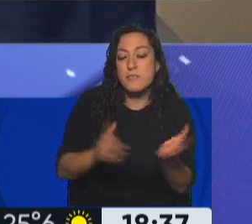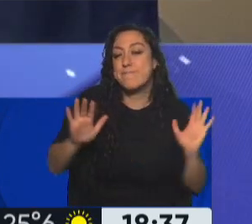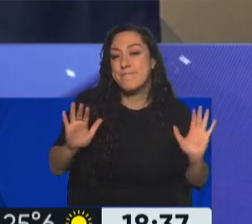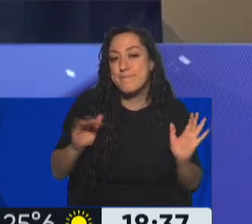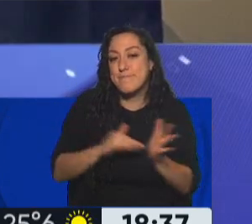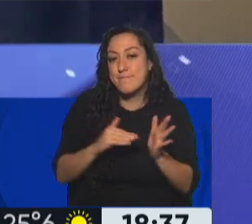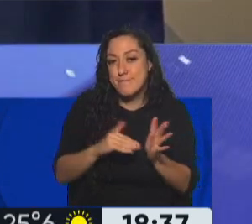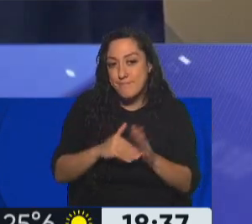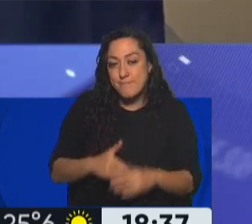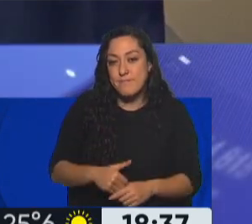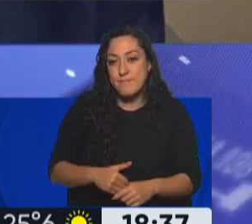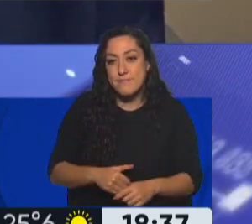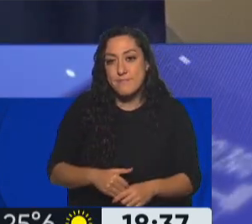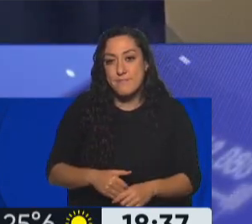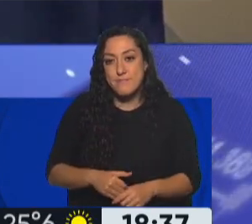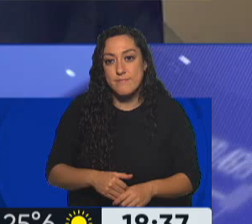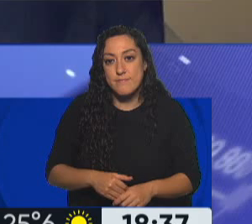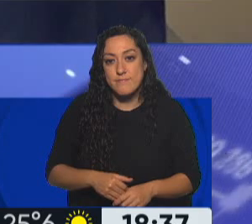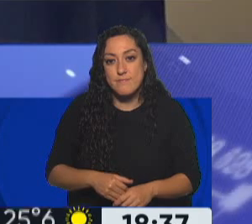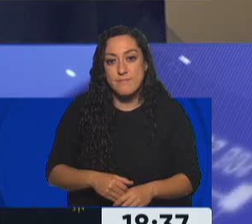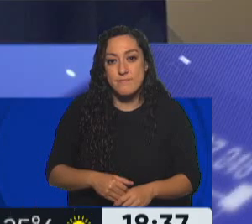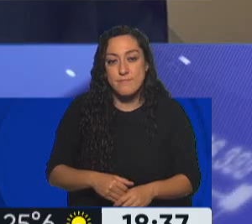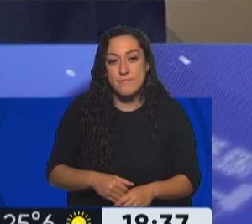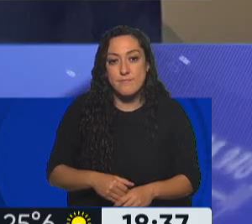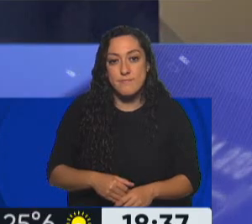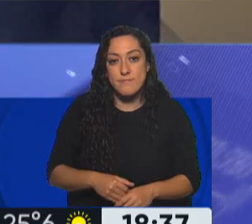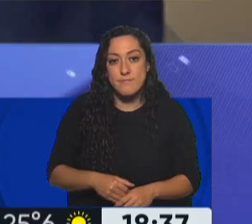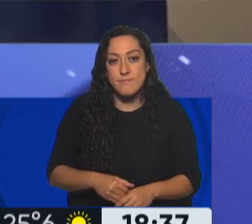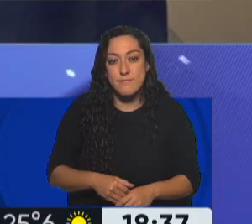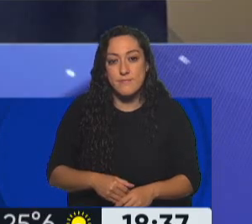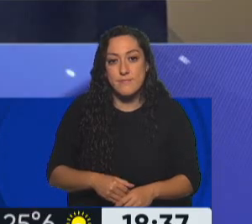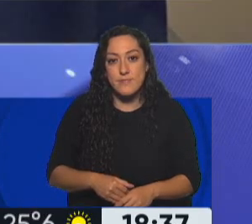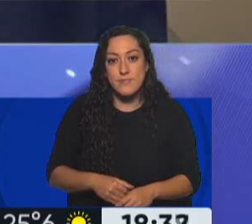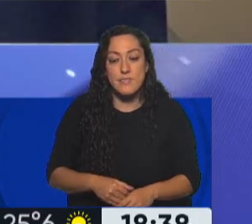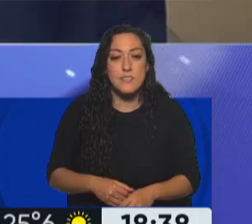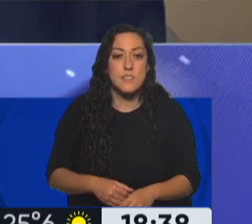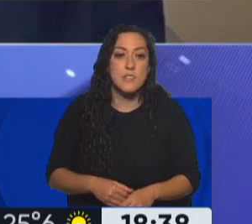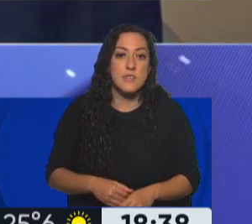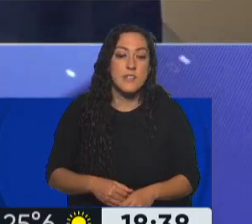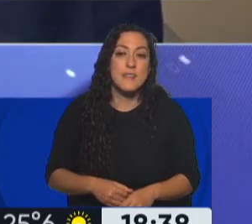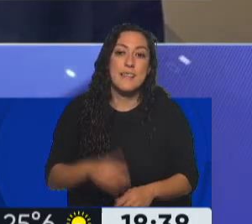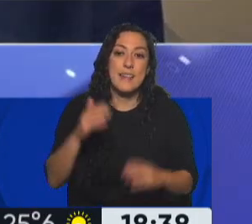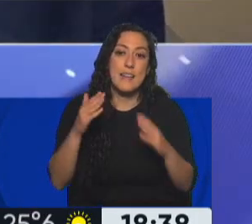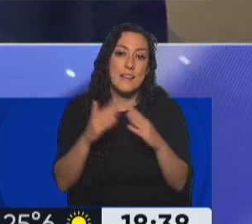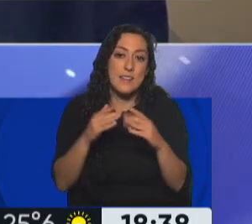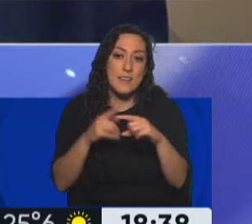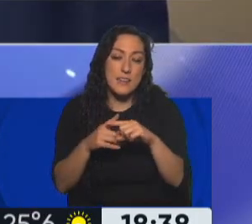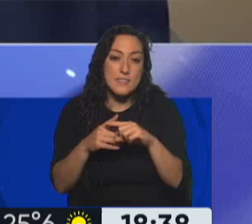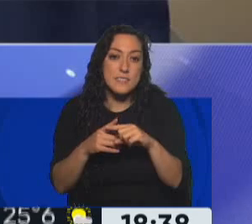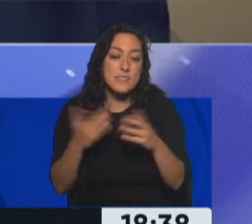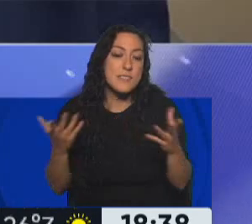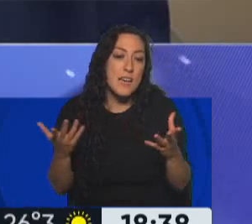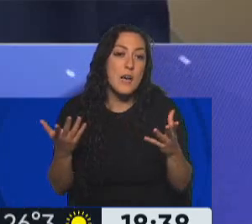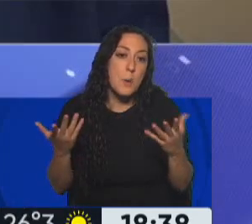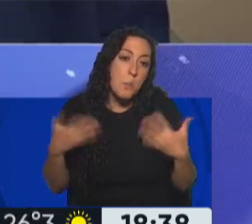una personalidad, digamos, importante y con muchas cualidades en la vida de la Iglesia, y es uno de los que